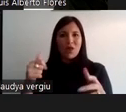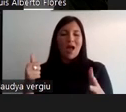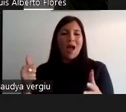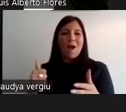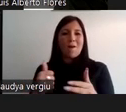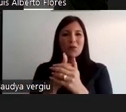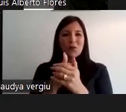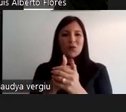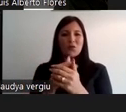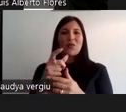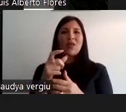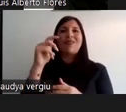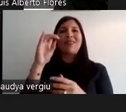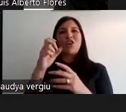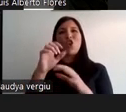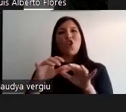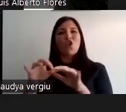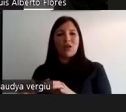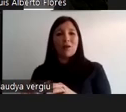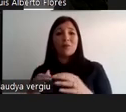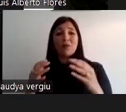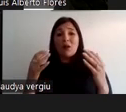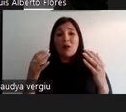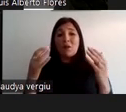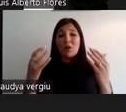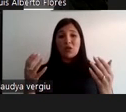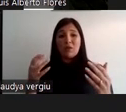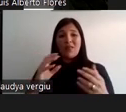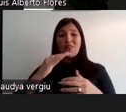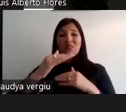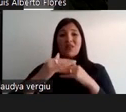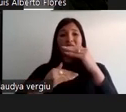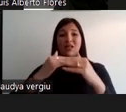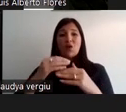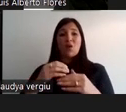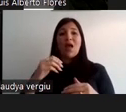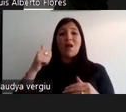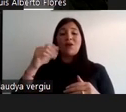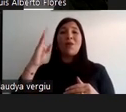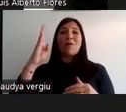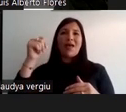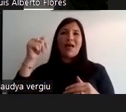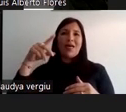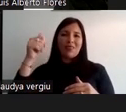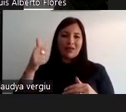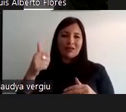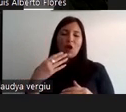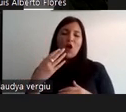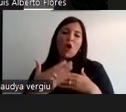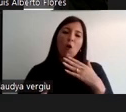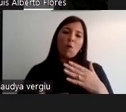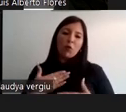no es importante siempre el desarrollo de las habilidades duras No también las habilidades blandas el comportamiento